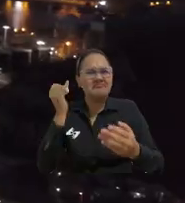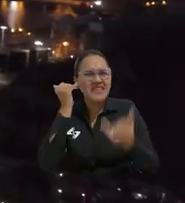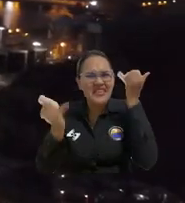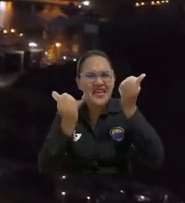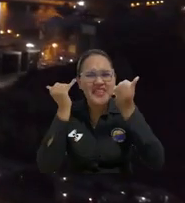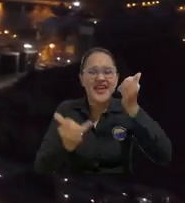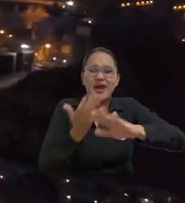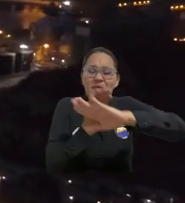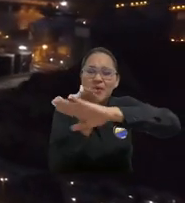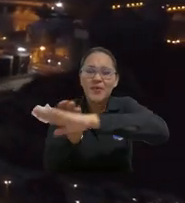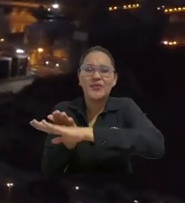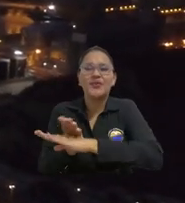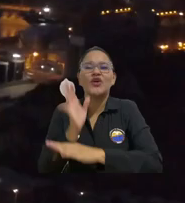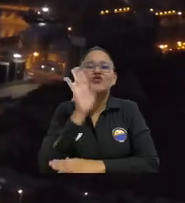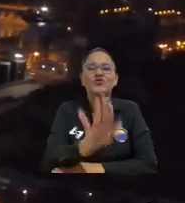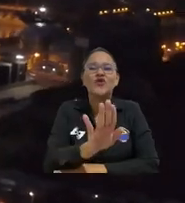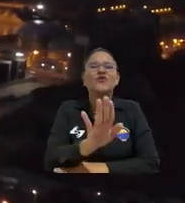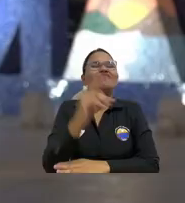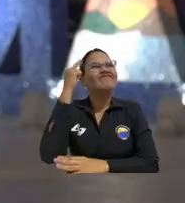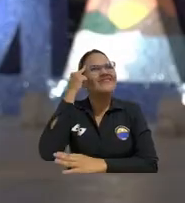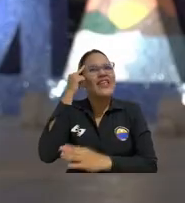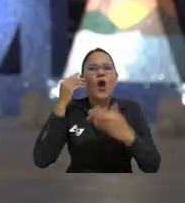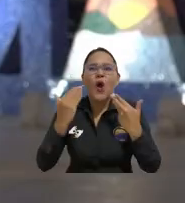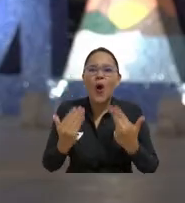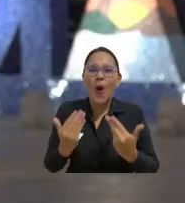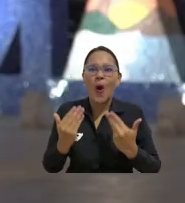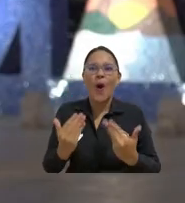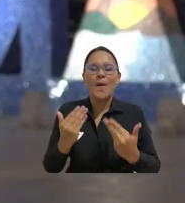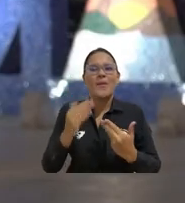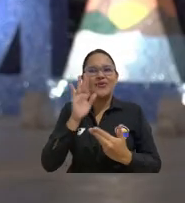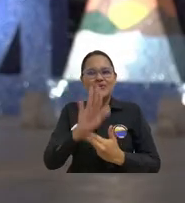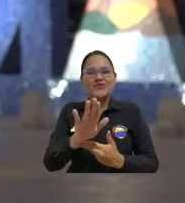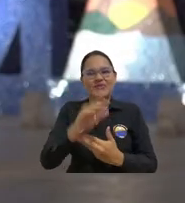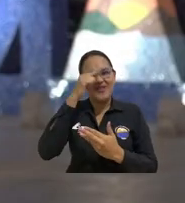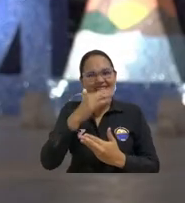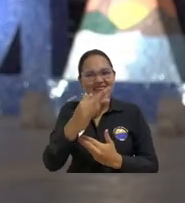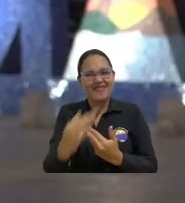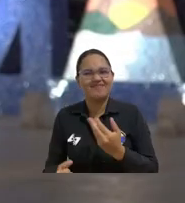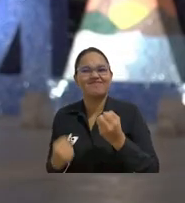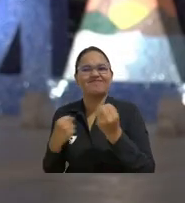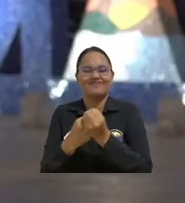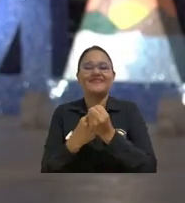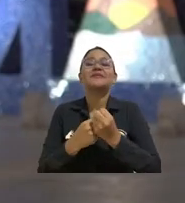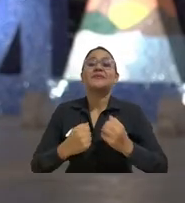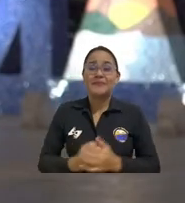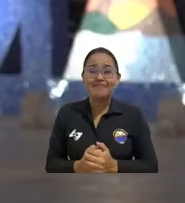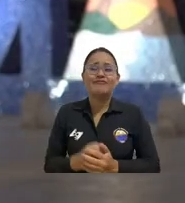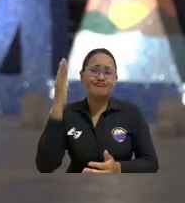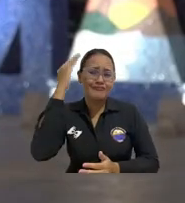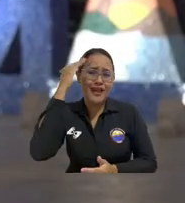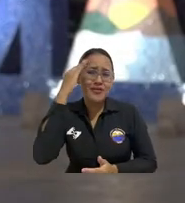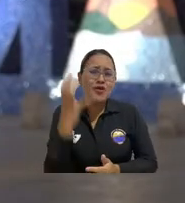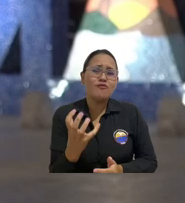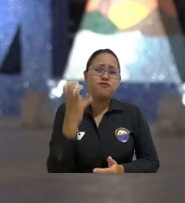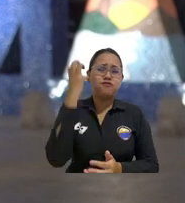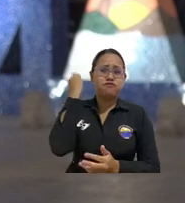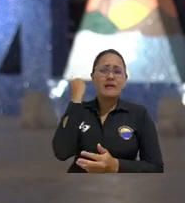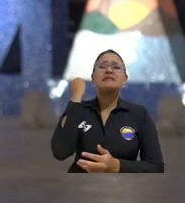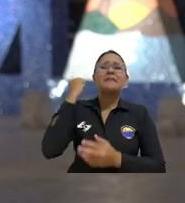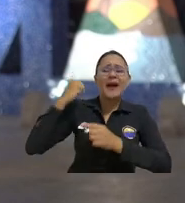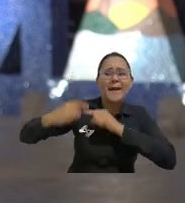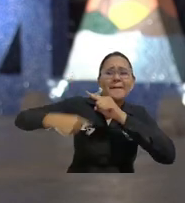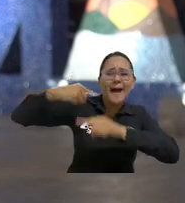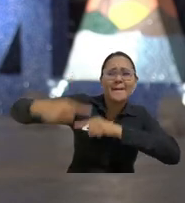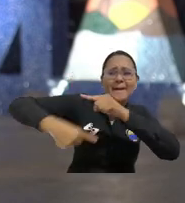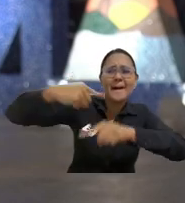de las ideas sobre el futuro de la ciudad. Nuestros ancestros nos legaron una ciudad de inigualable belleza y riqueza cultural, llena